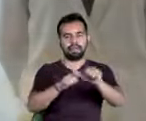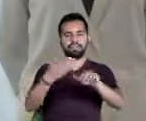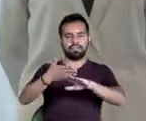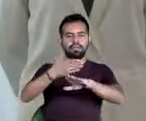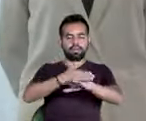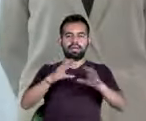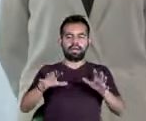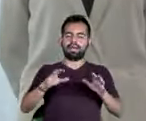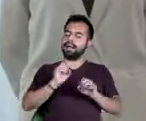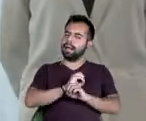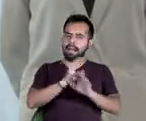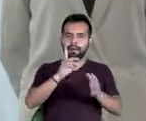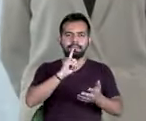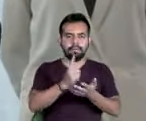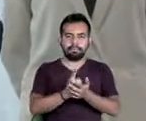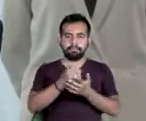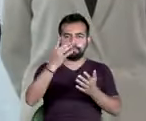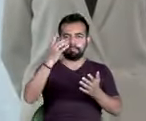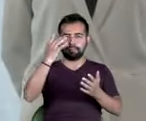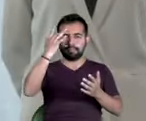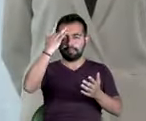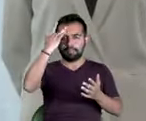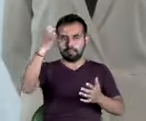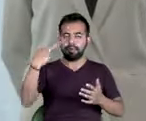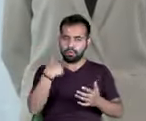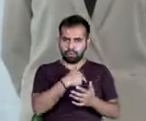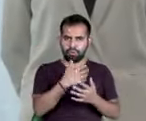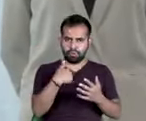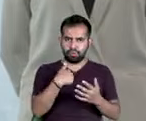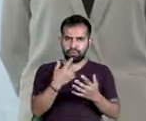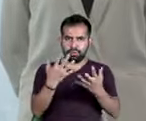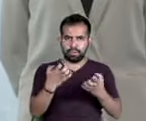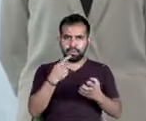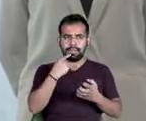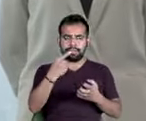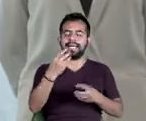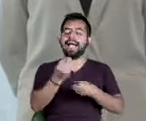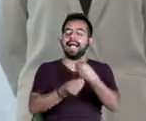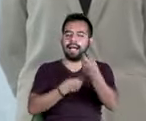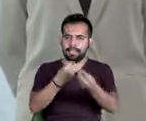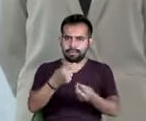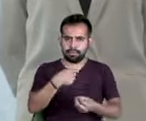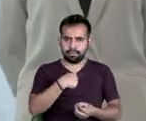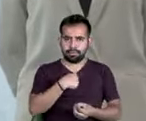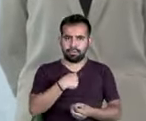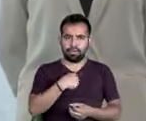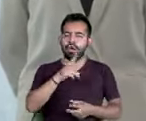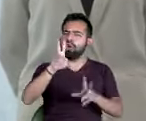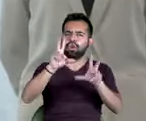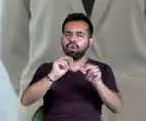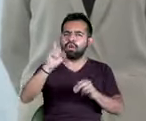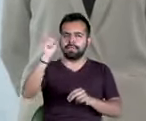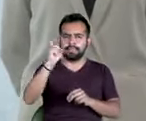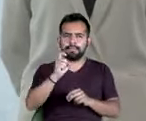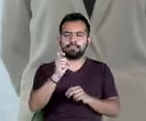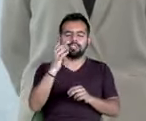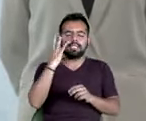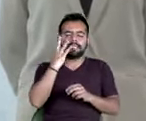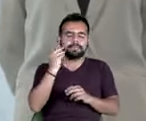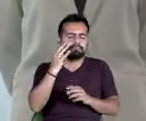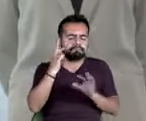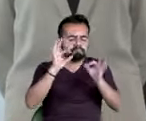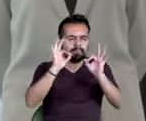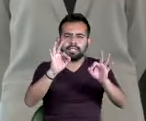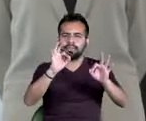claramente. Mire, en este momento, y se lo digo así, y habla de lo que yo haré, no necesitamos un experto en materia ferroviaria.